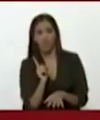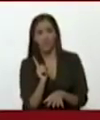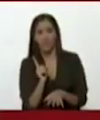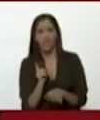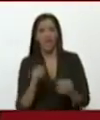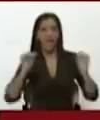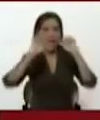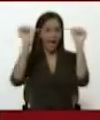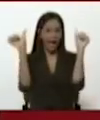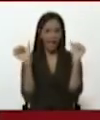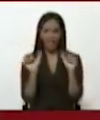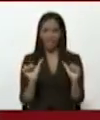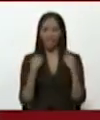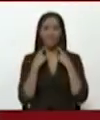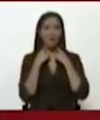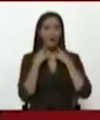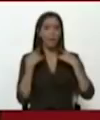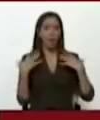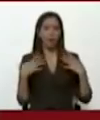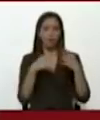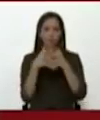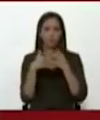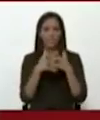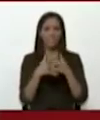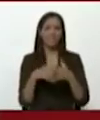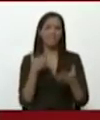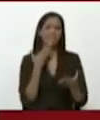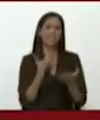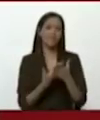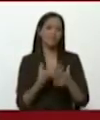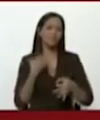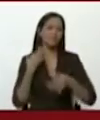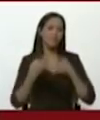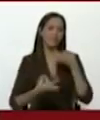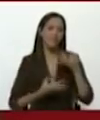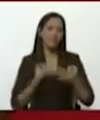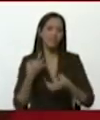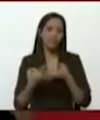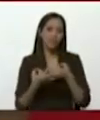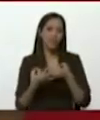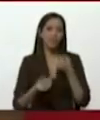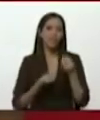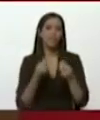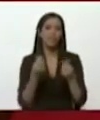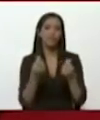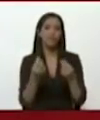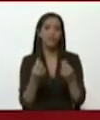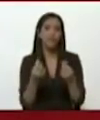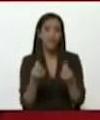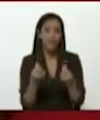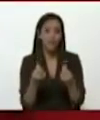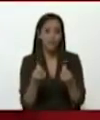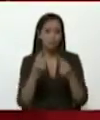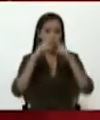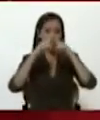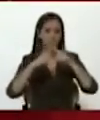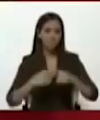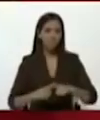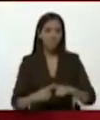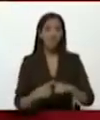artistas hollywoodenses están pidiendo explicaciones de lo que han hecho con su dinero, con el dinero que